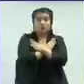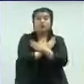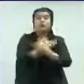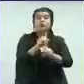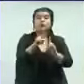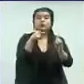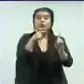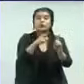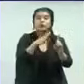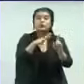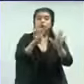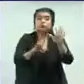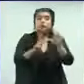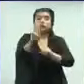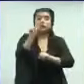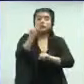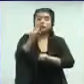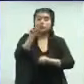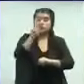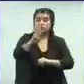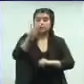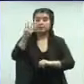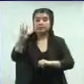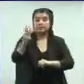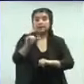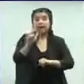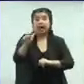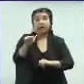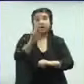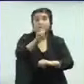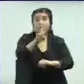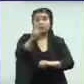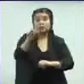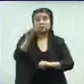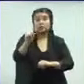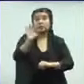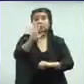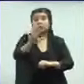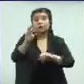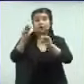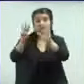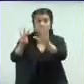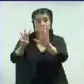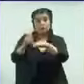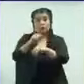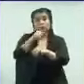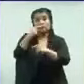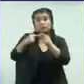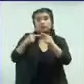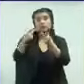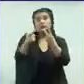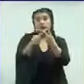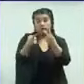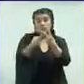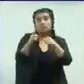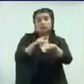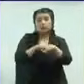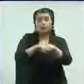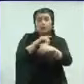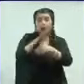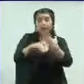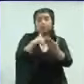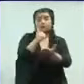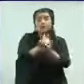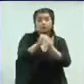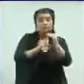donde pasamos de un 12.33 a un 22.58. Un segundo momento, que es el de la aprobación